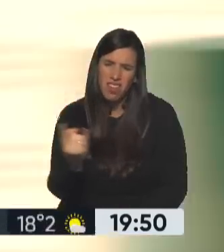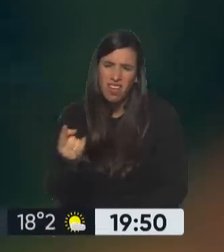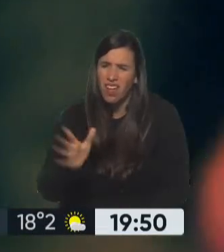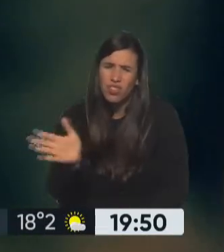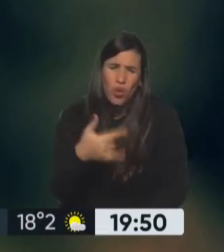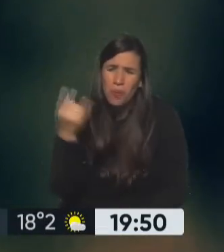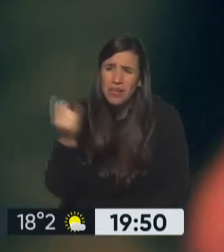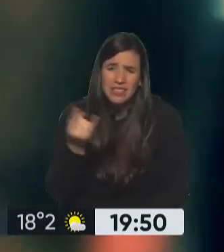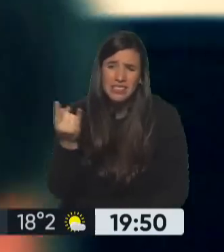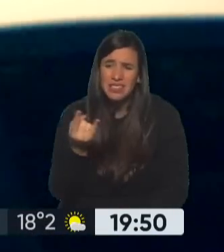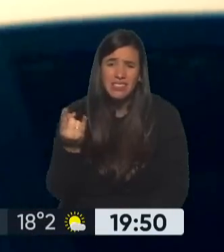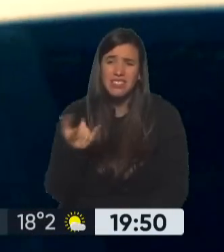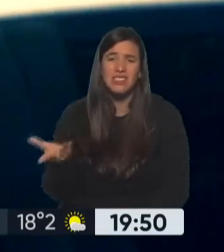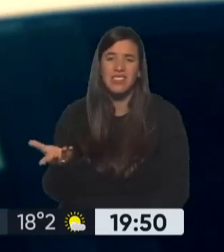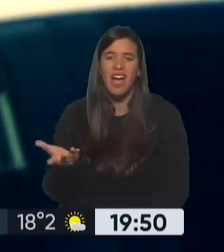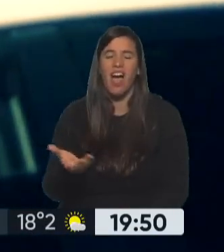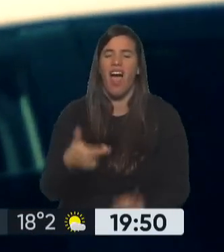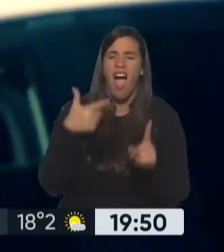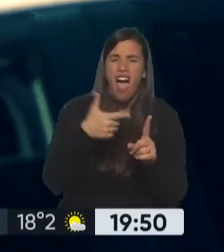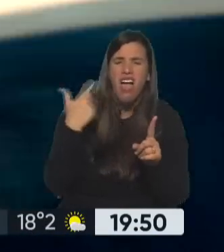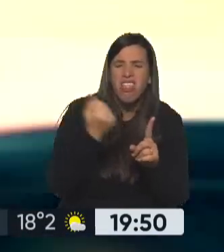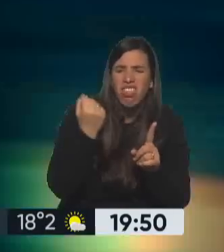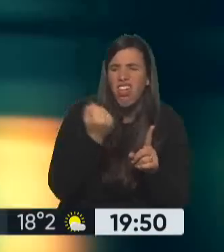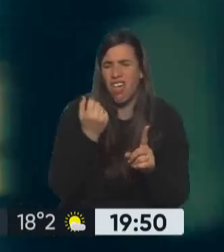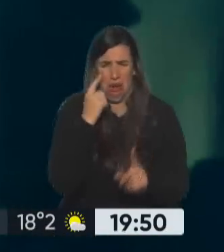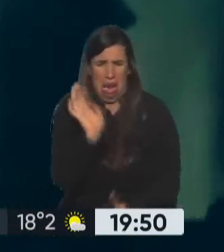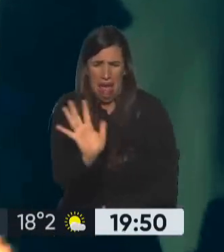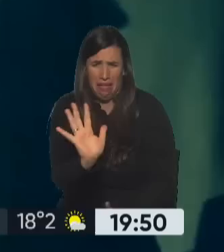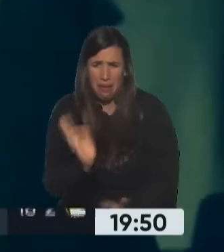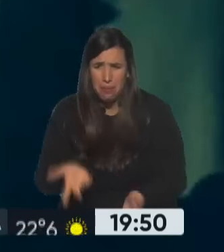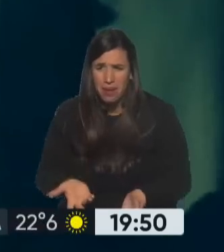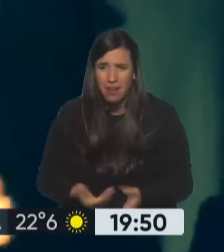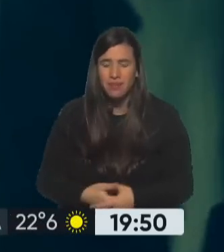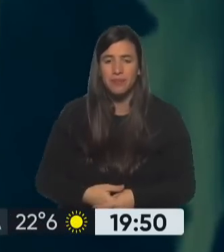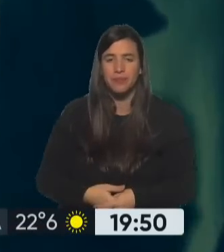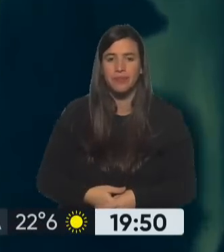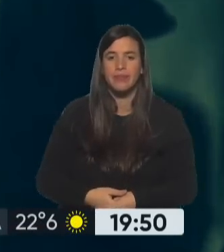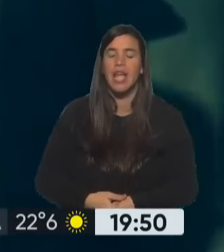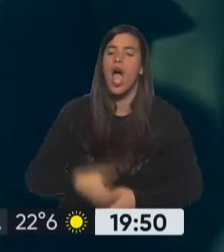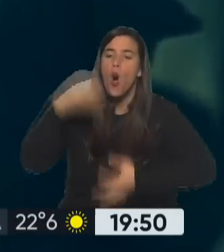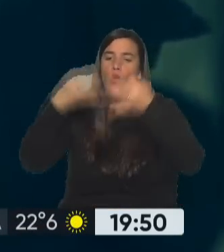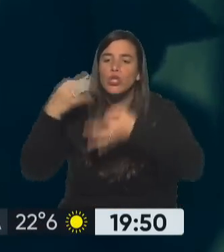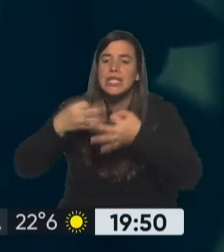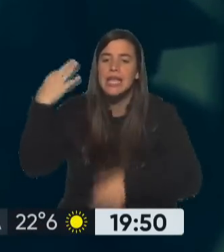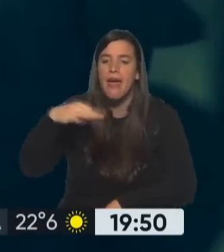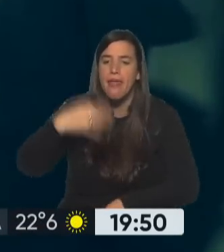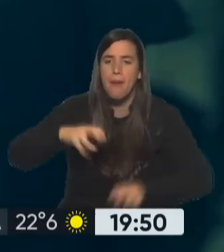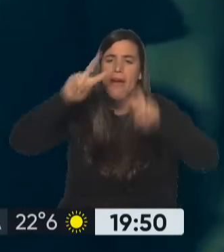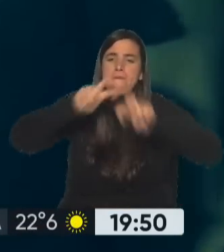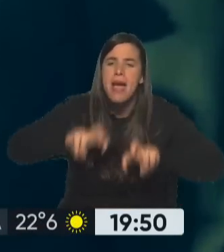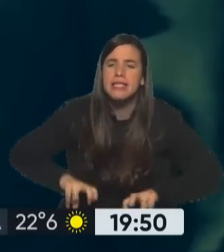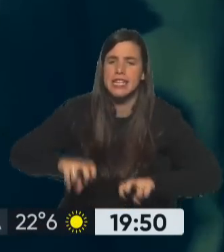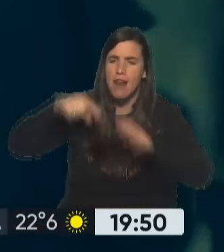invento del atentado, nada que ver. Que investigue la justicia a fondo, no meterse la política en las